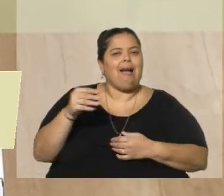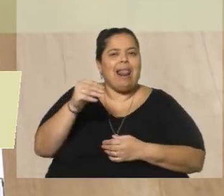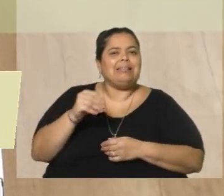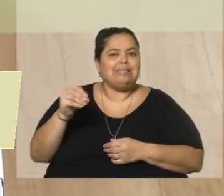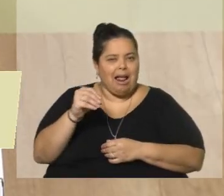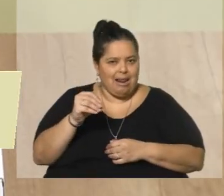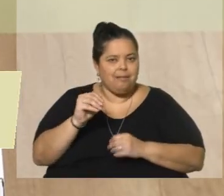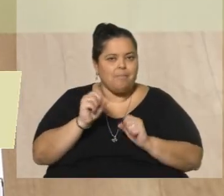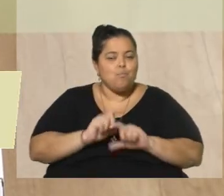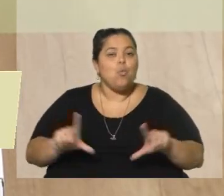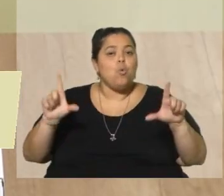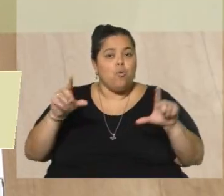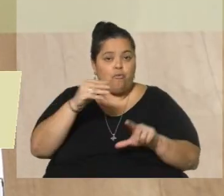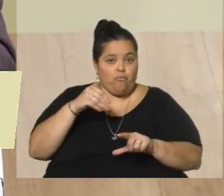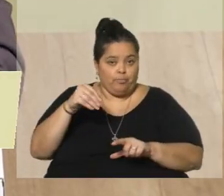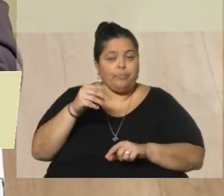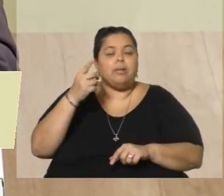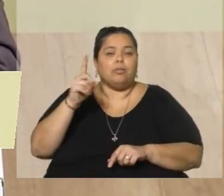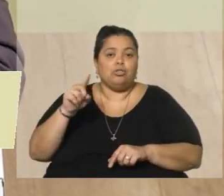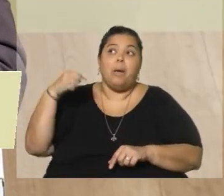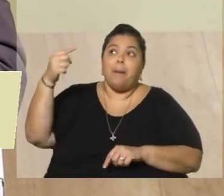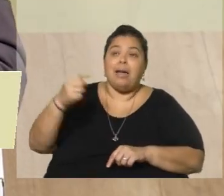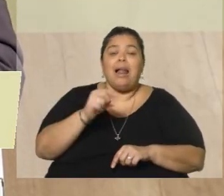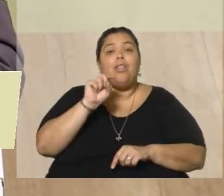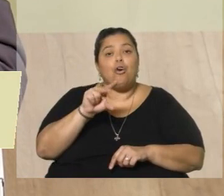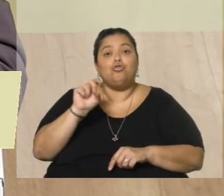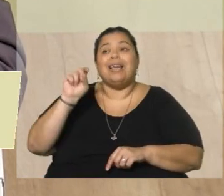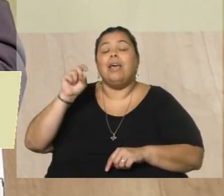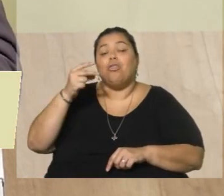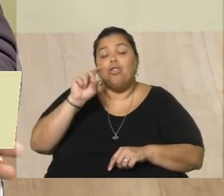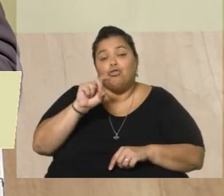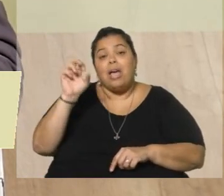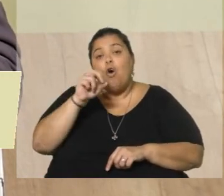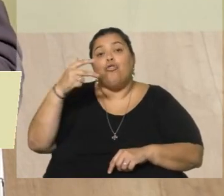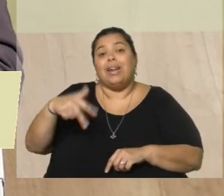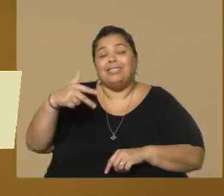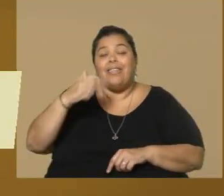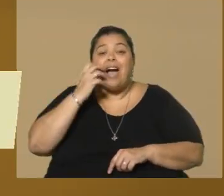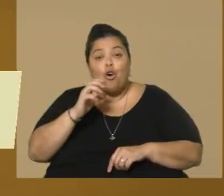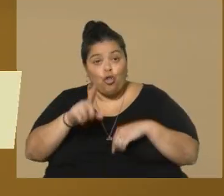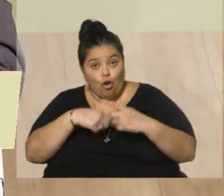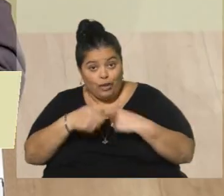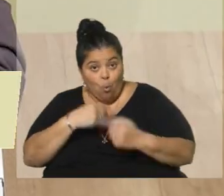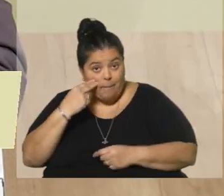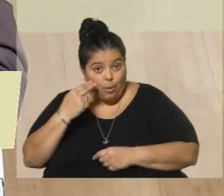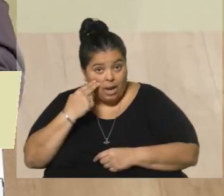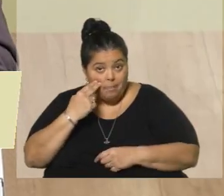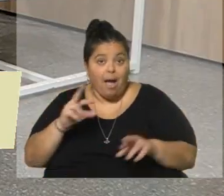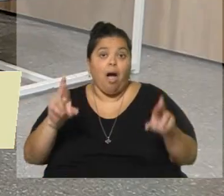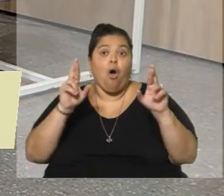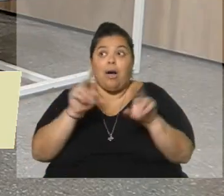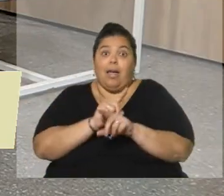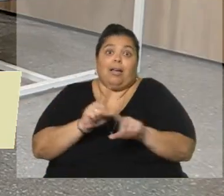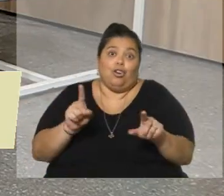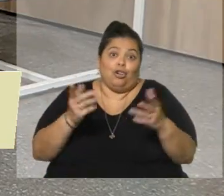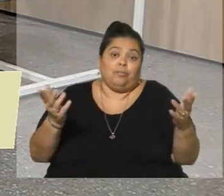y purificar el agua en el caso que para el 12 13 de agosto esté todavía el problema ojalá que no sobre todo sino por todos y